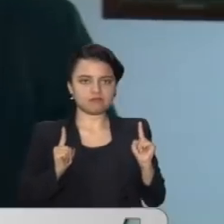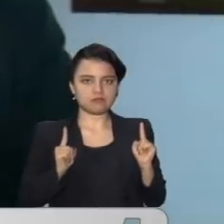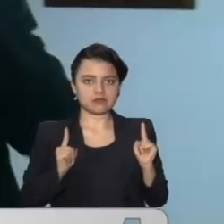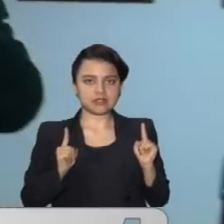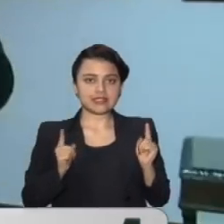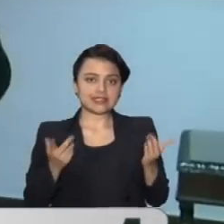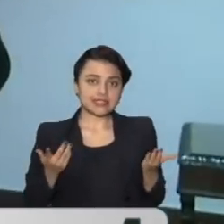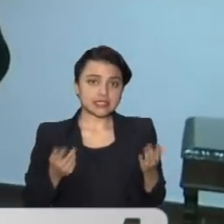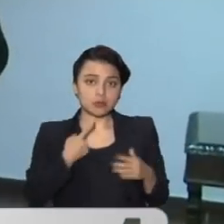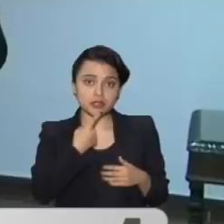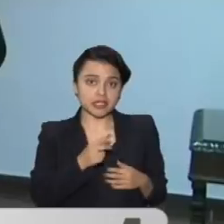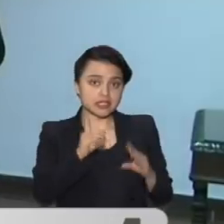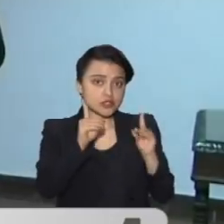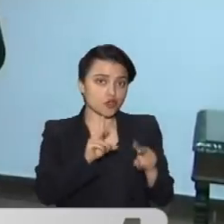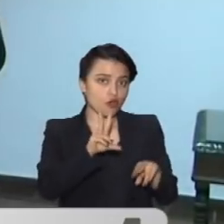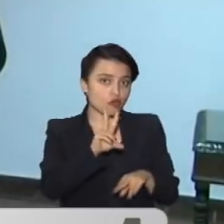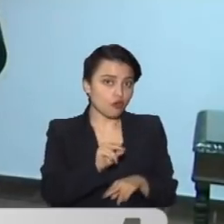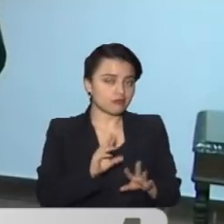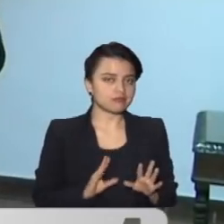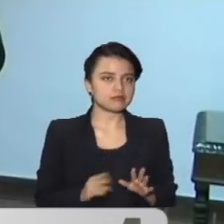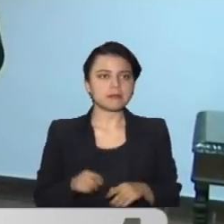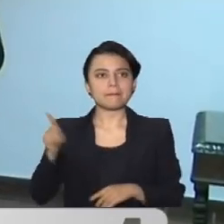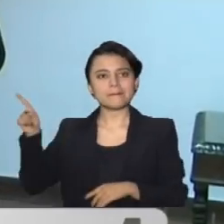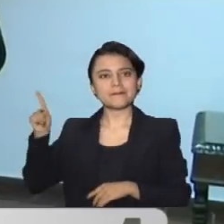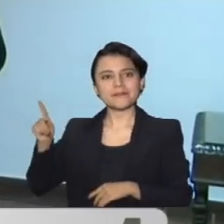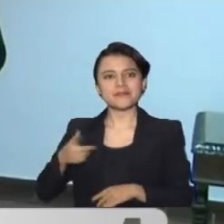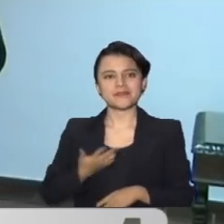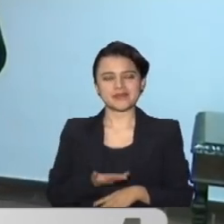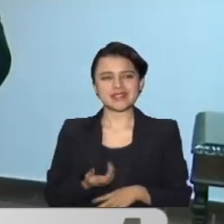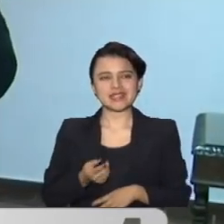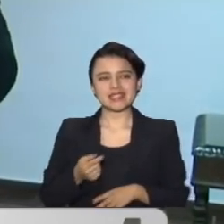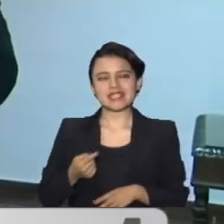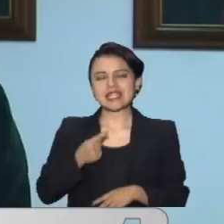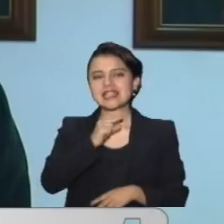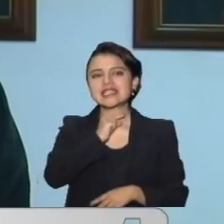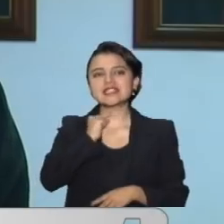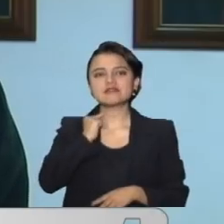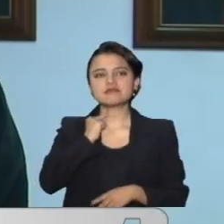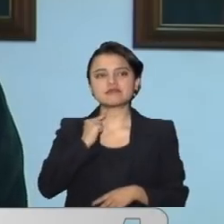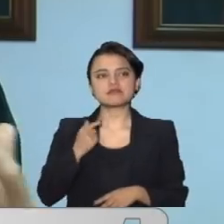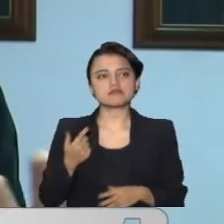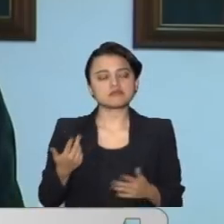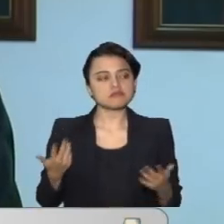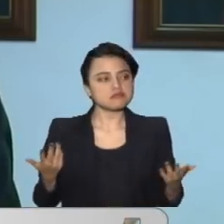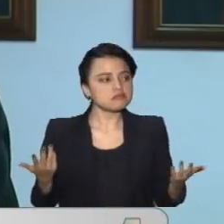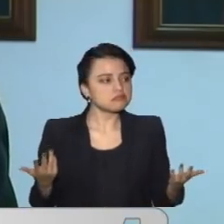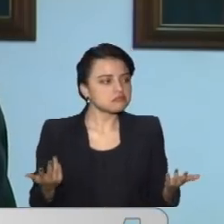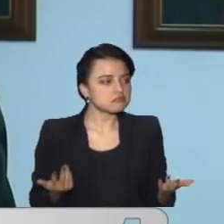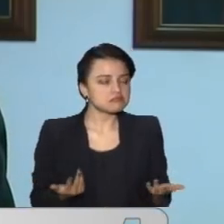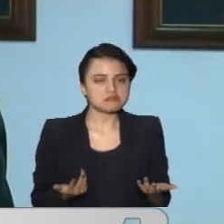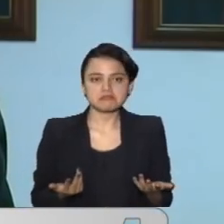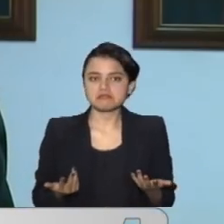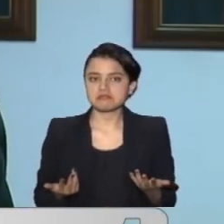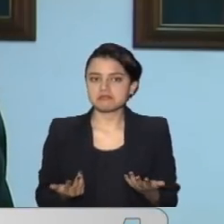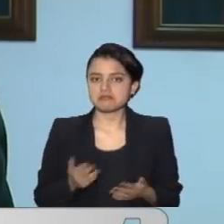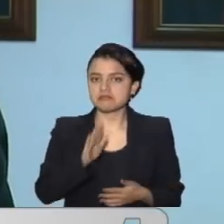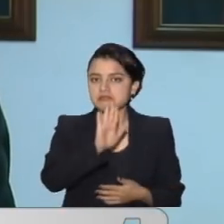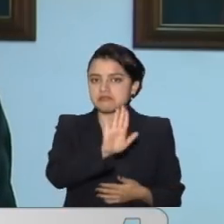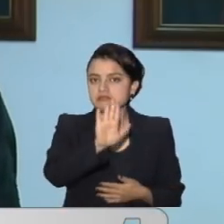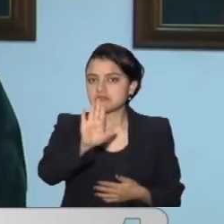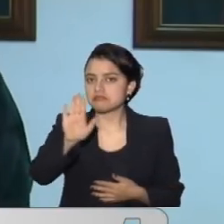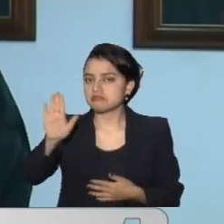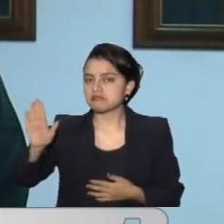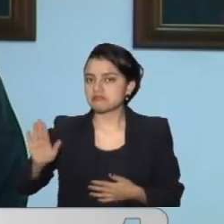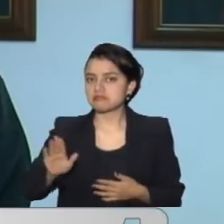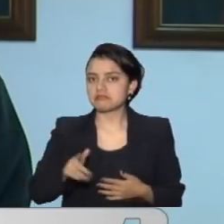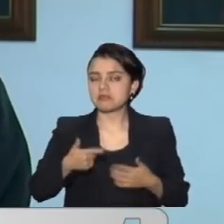de Jesús Monsalve, dijo que respeta la decisión sobre morir dignamente. Desde que la libertad no le haga